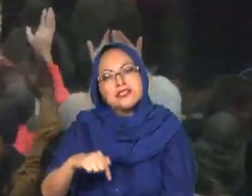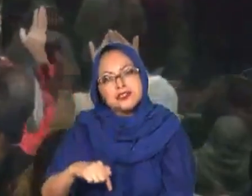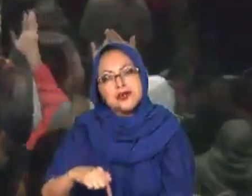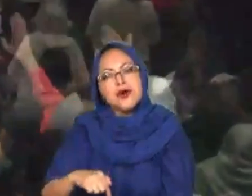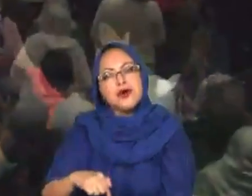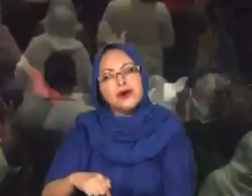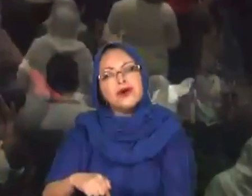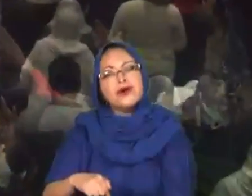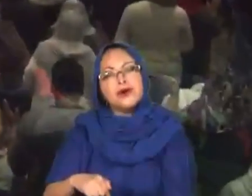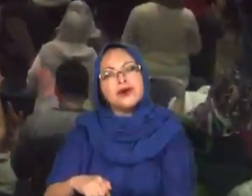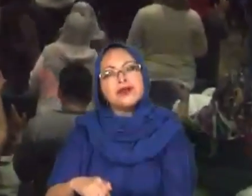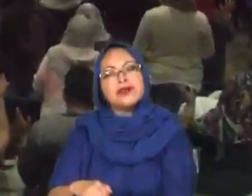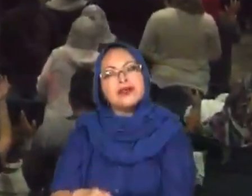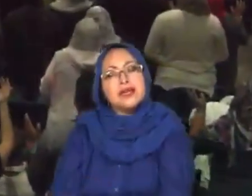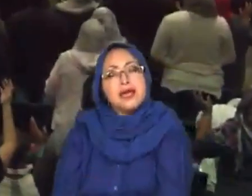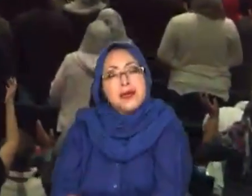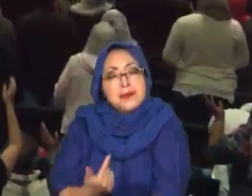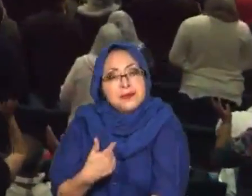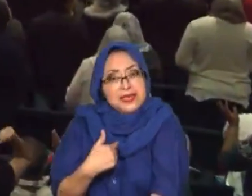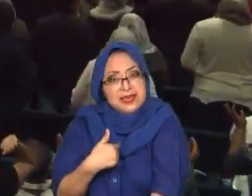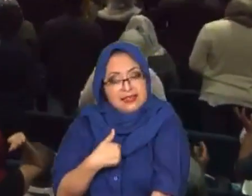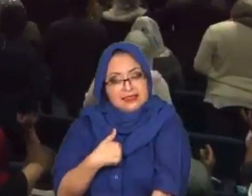seas hoy,